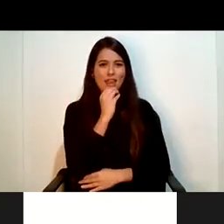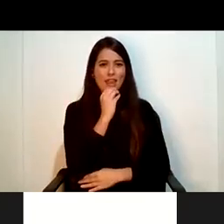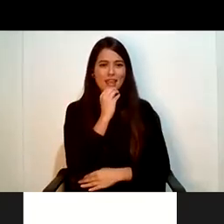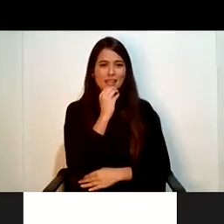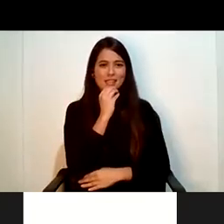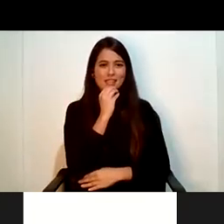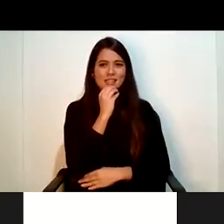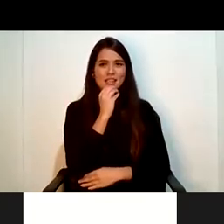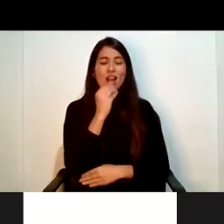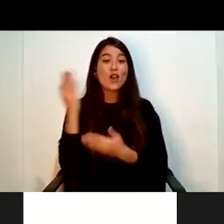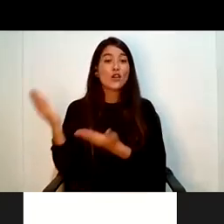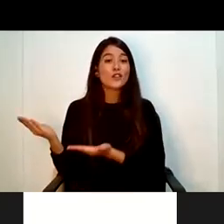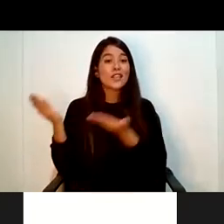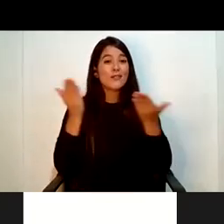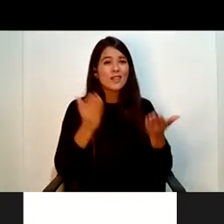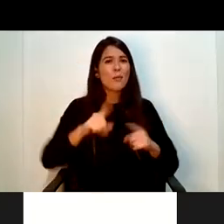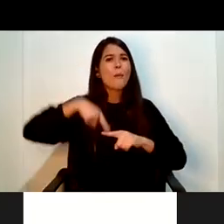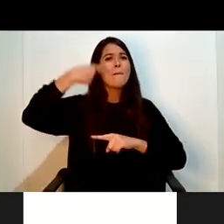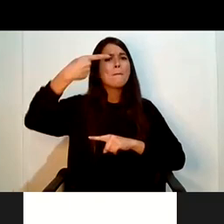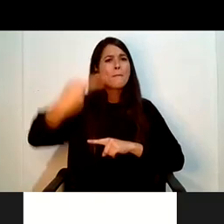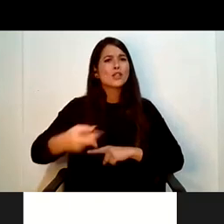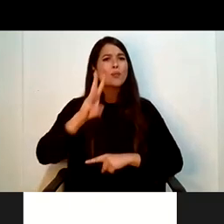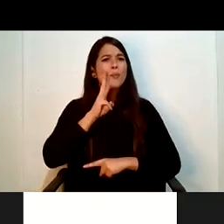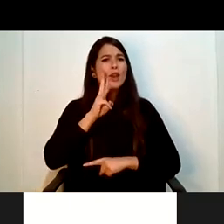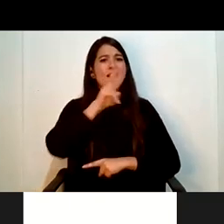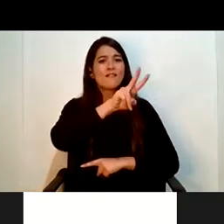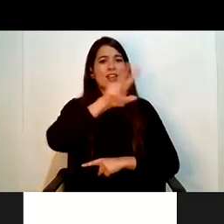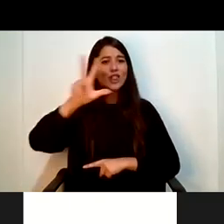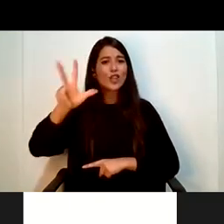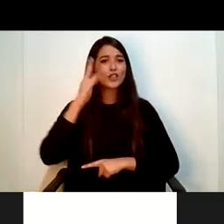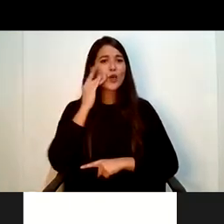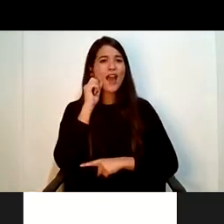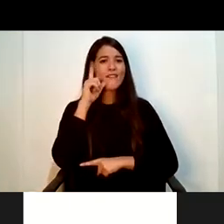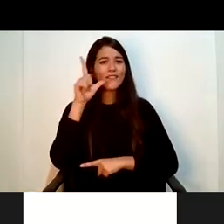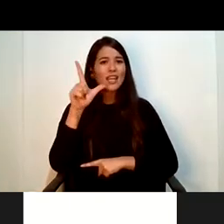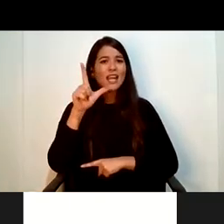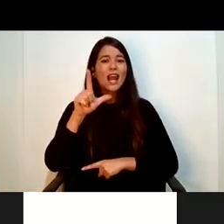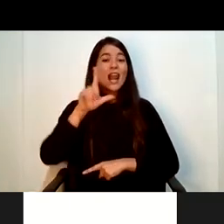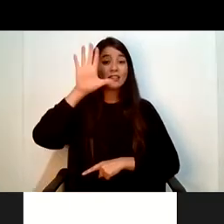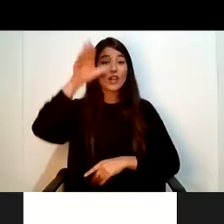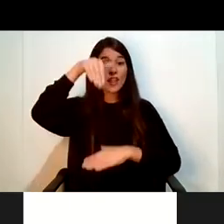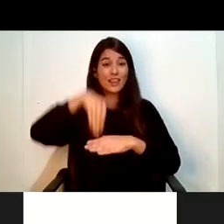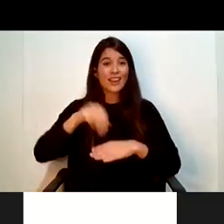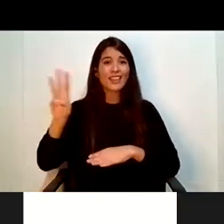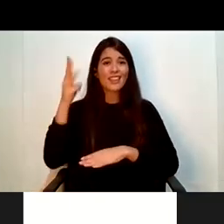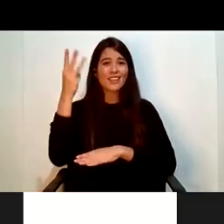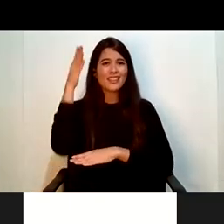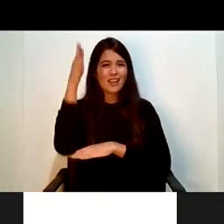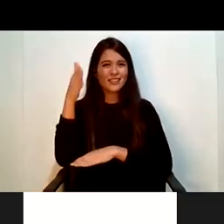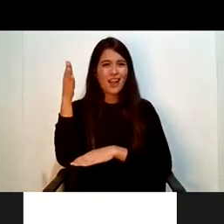Los y las invitamos el próximo miércoles 28 de abril a las 17 horas a la tercera charla de este